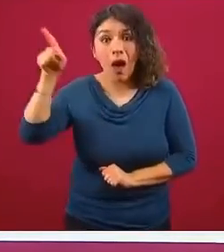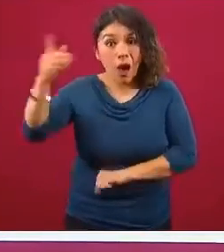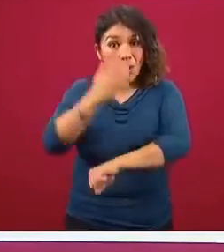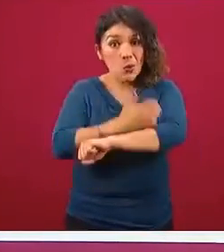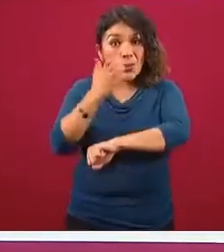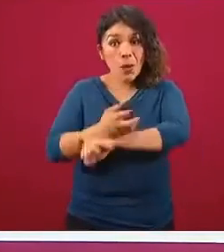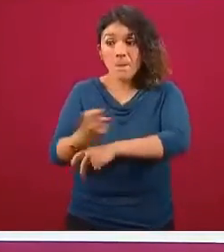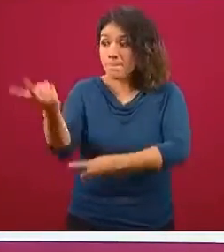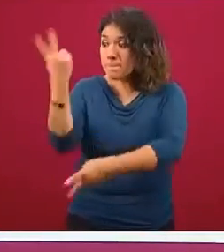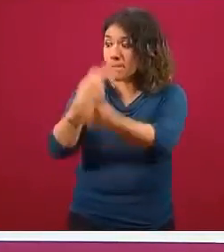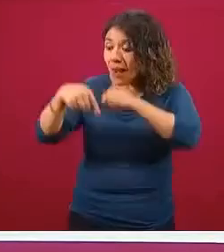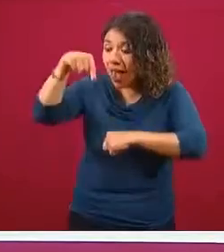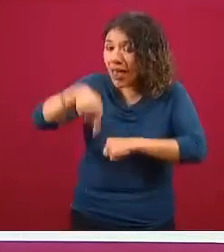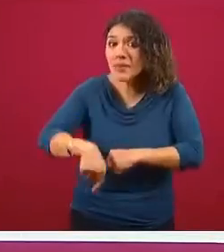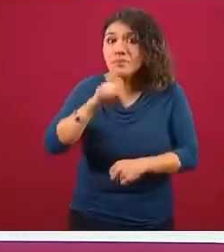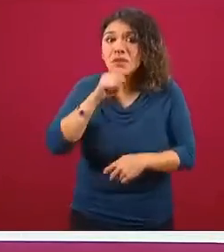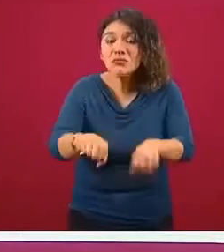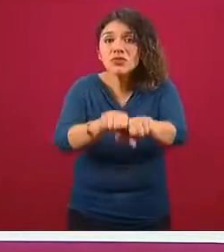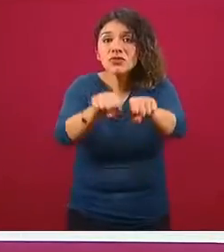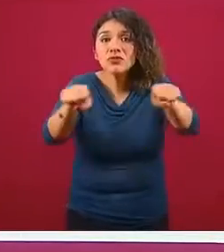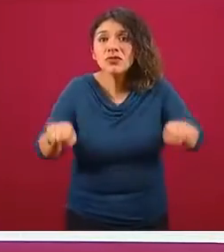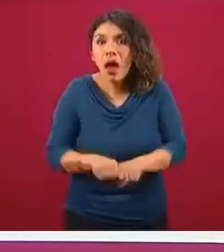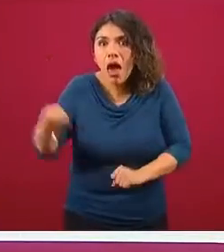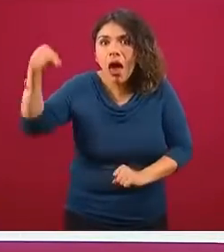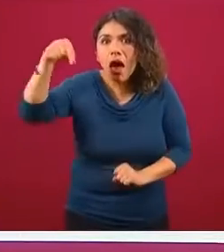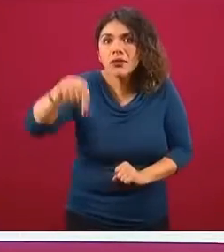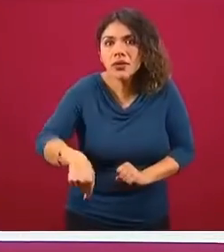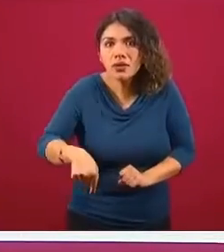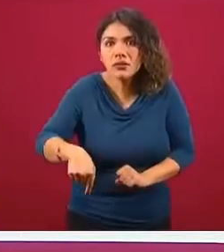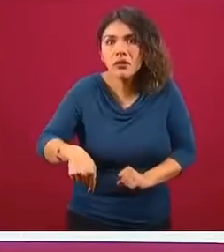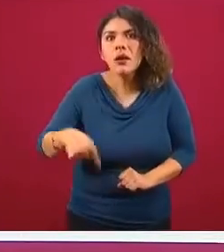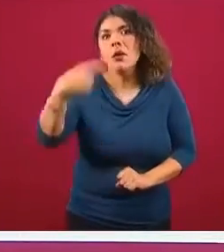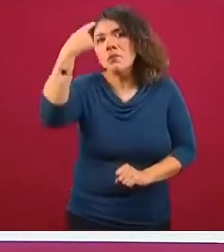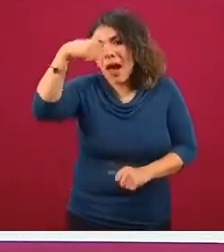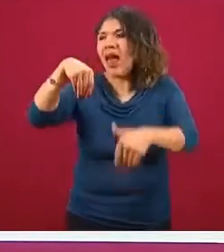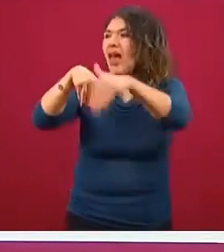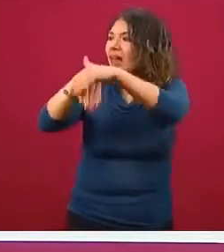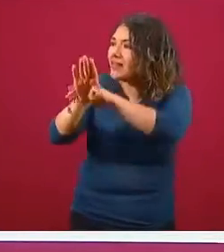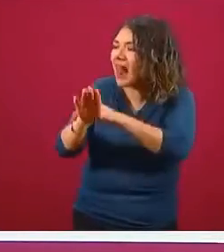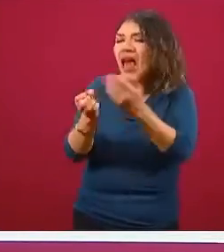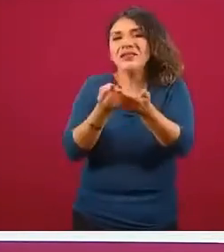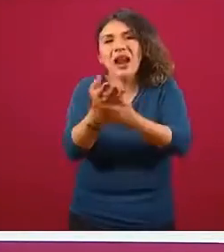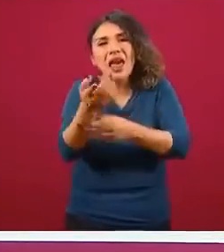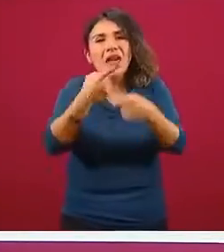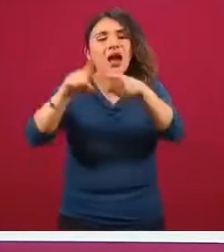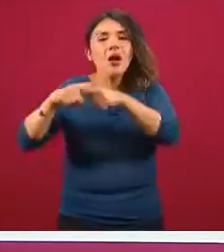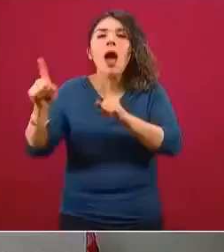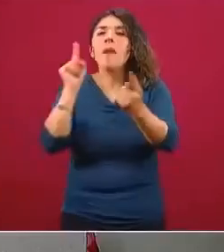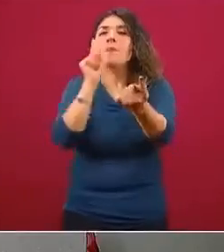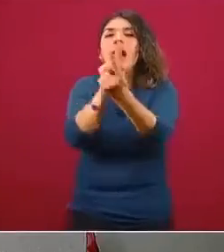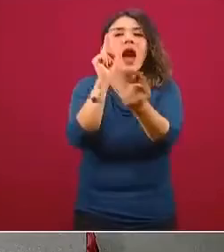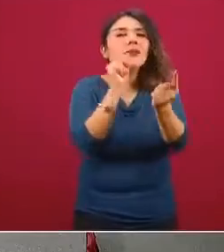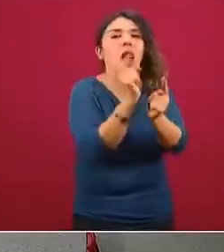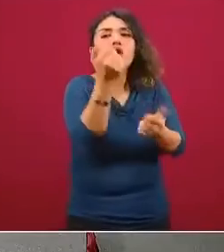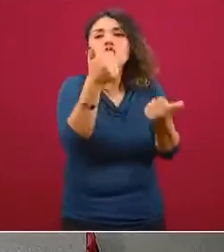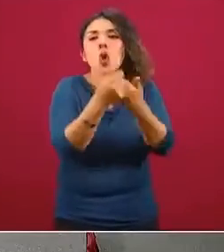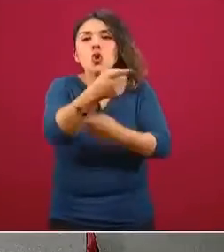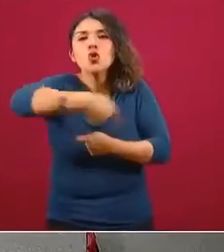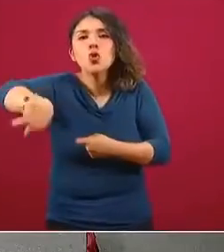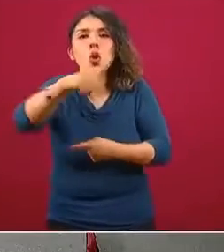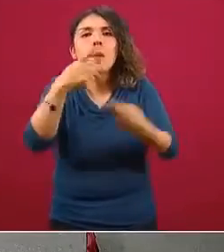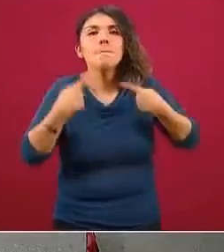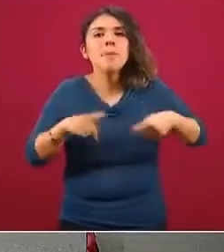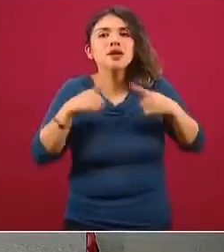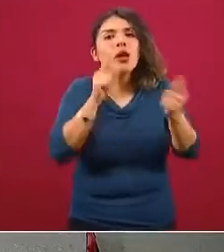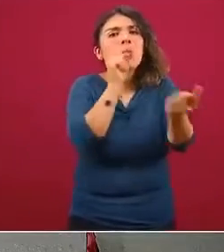colega estuvo en este mismo recinto y obviamente en el proceso de admisión, de entrada, etcétera, convivió con